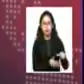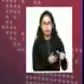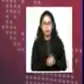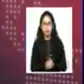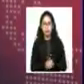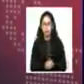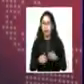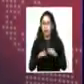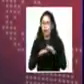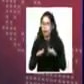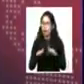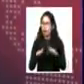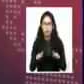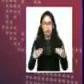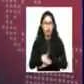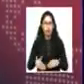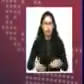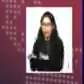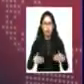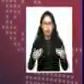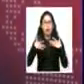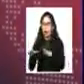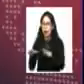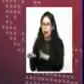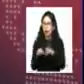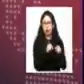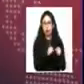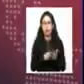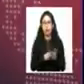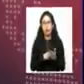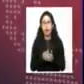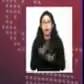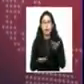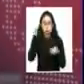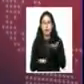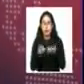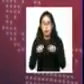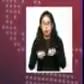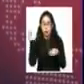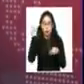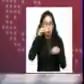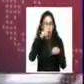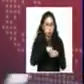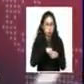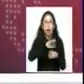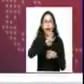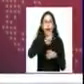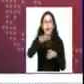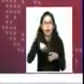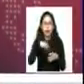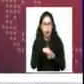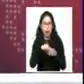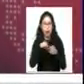Rescate de menores en las calles. Lo importante que ya hay un importante grupo, reiteramos, que podría ser reinsertado a la sociedad.